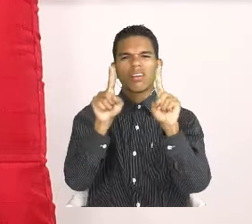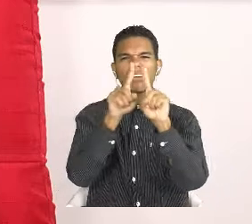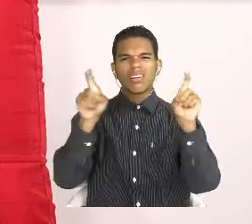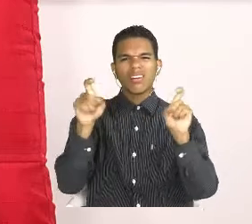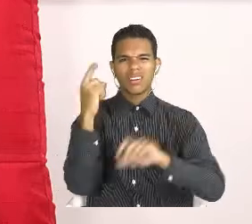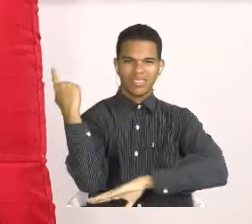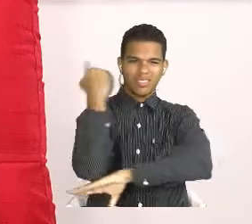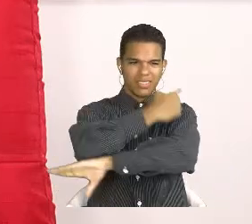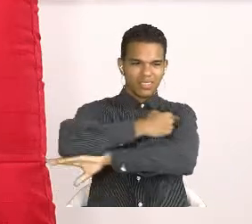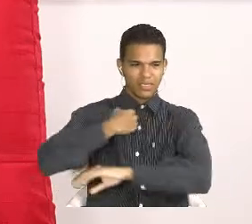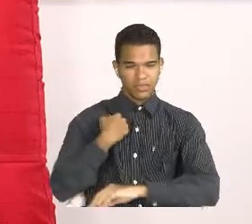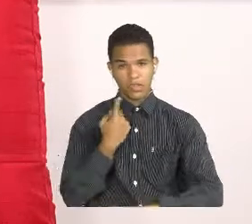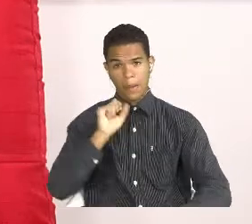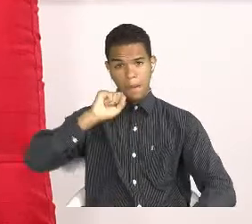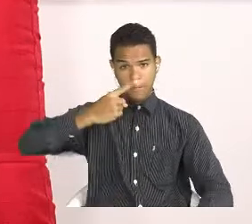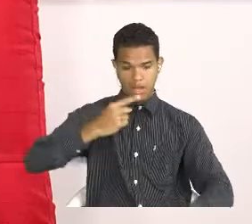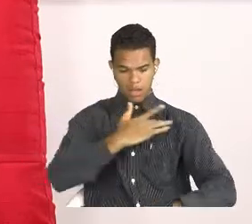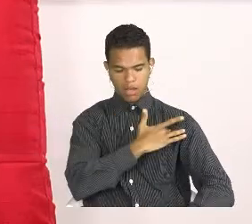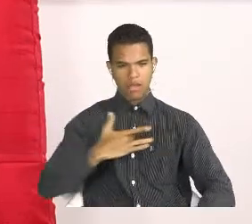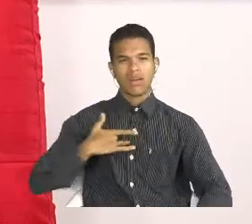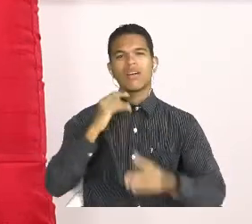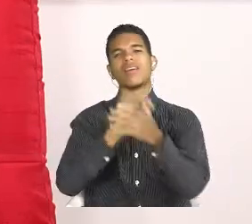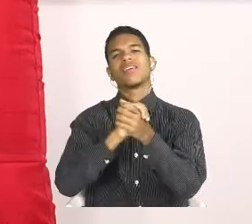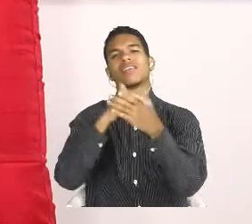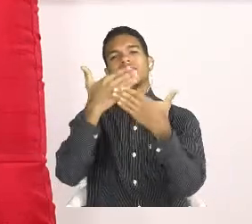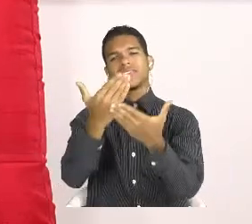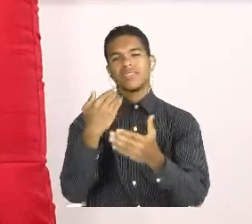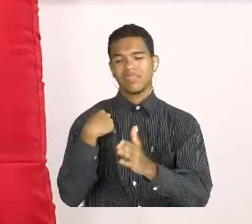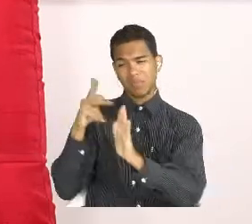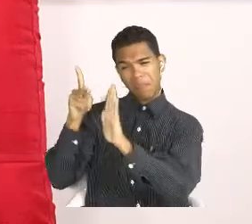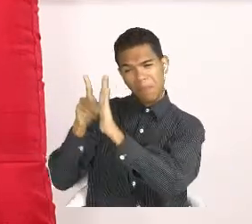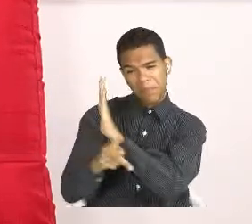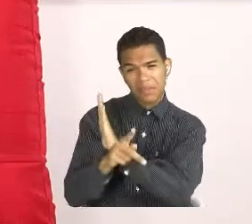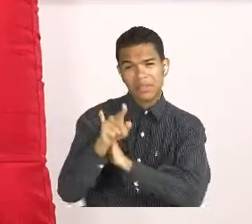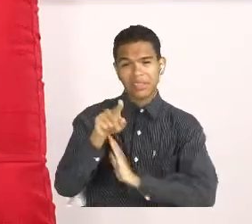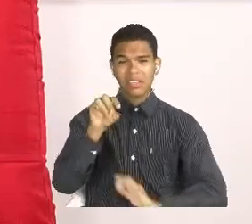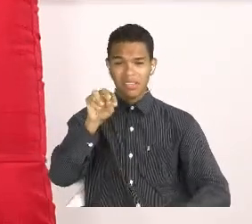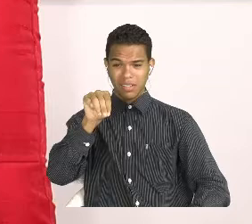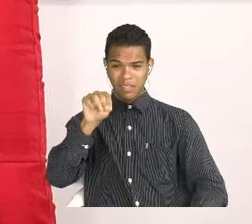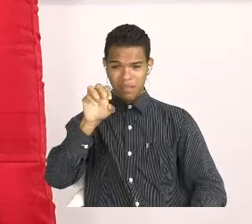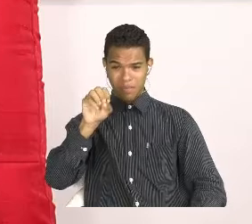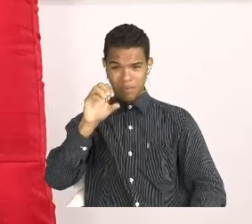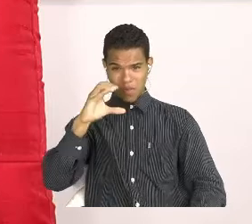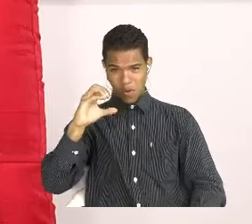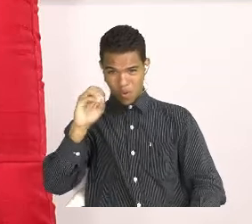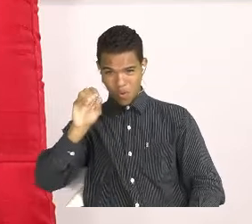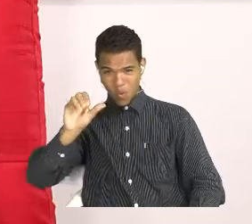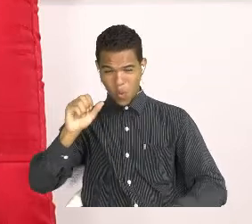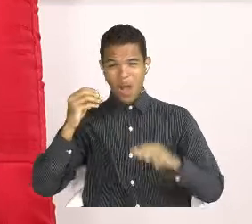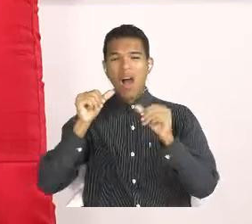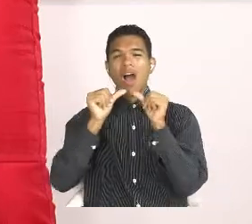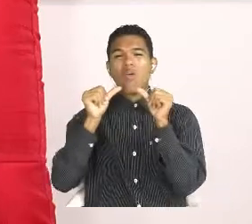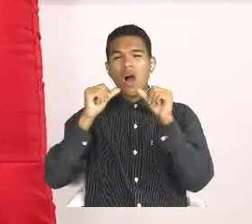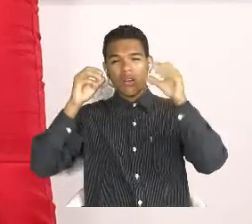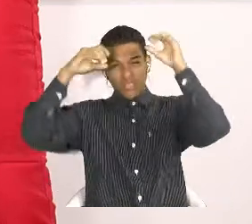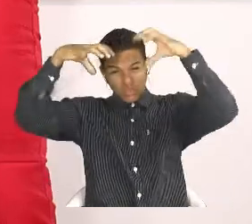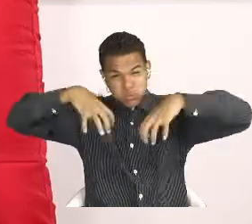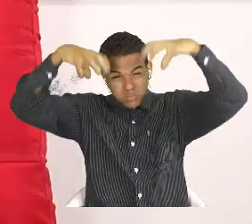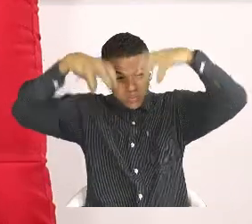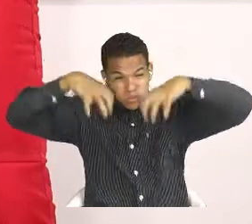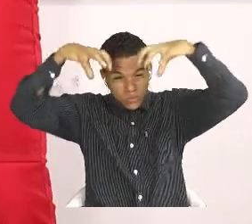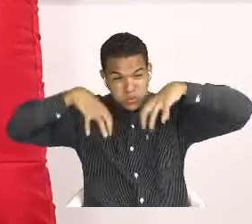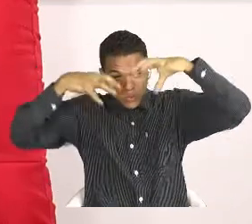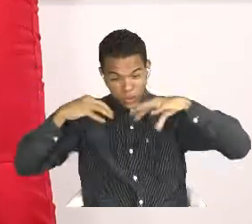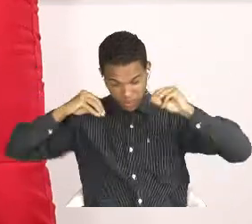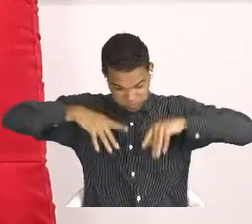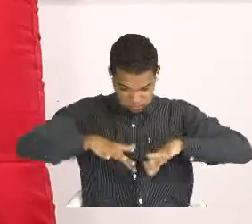parte de Primero la Salud un abrazo fraternal a todas las víctimas que ha dejado esta catástrofe natural. A ellos un saludo y